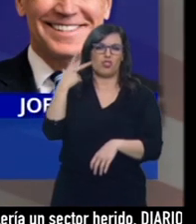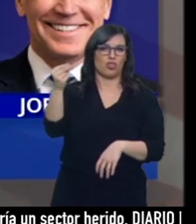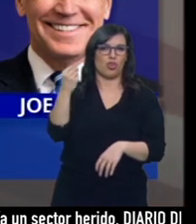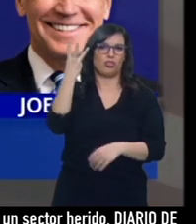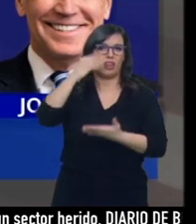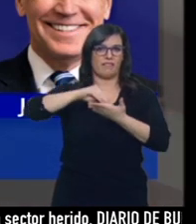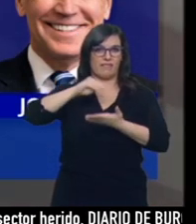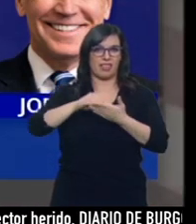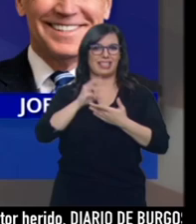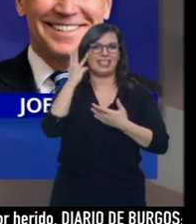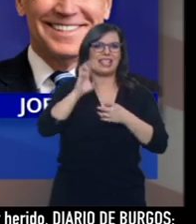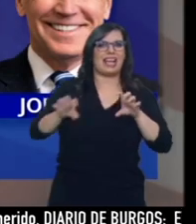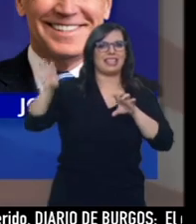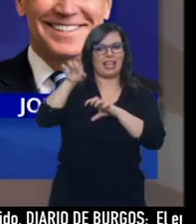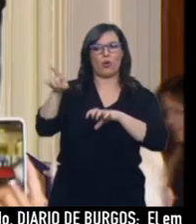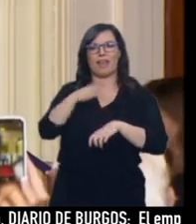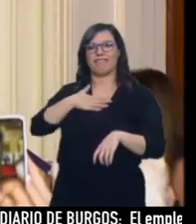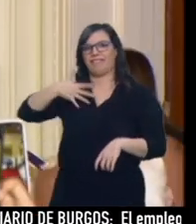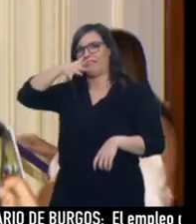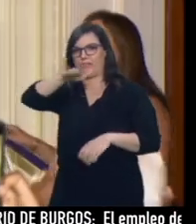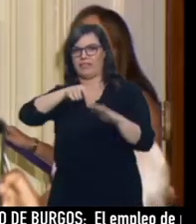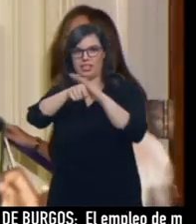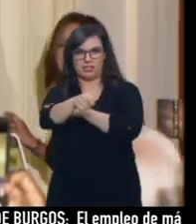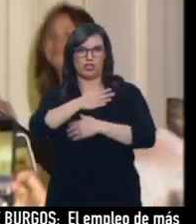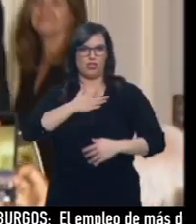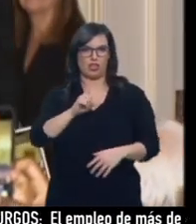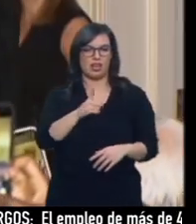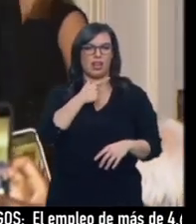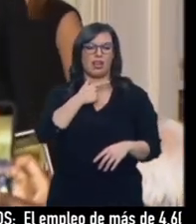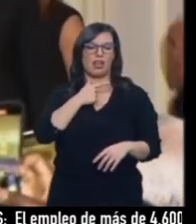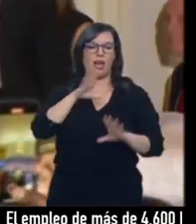3 estados donde había recurrido el resultado.